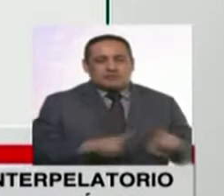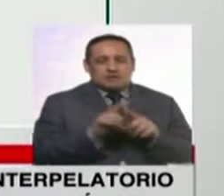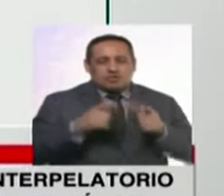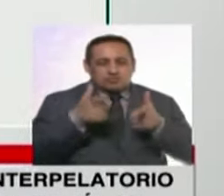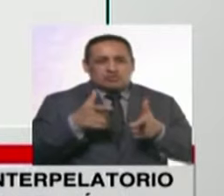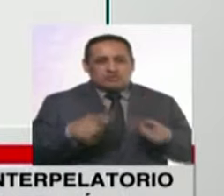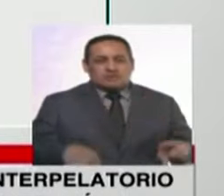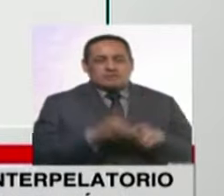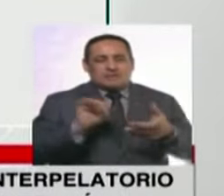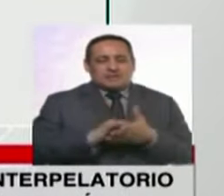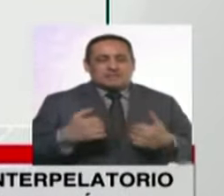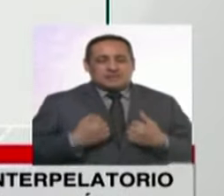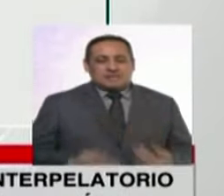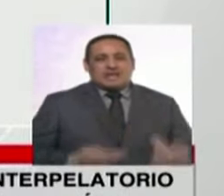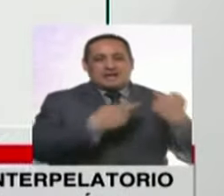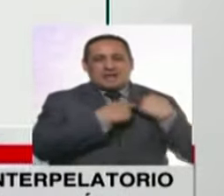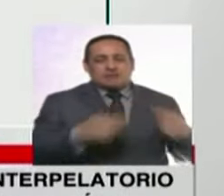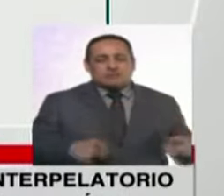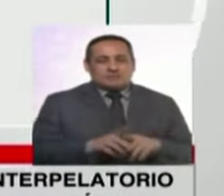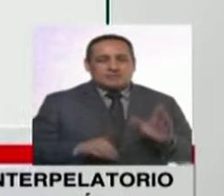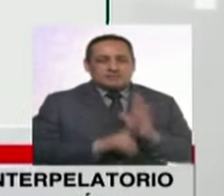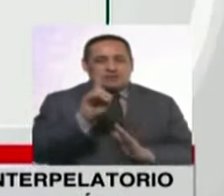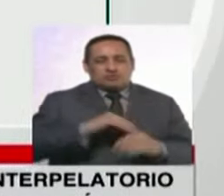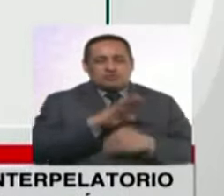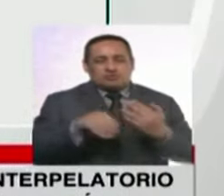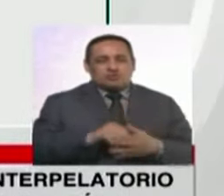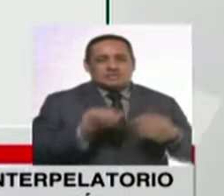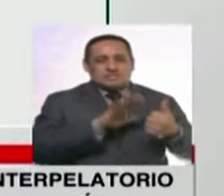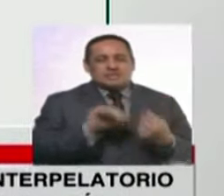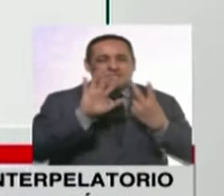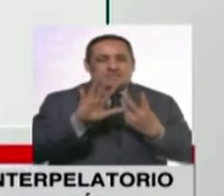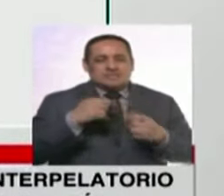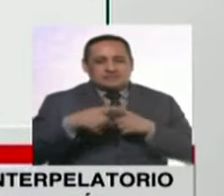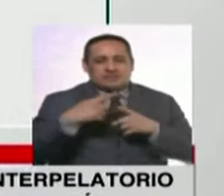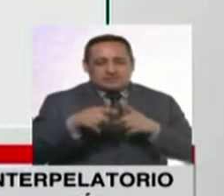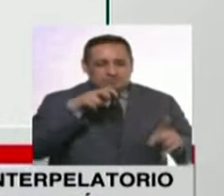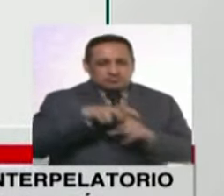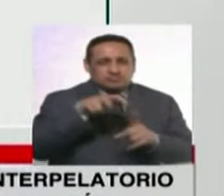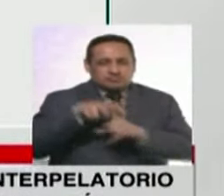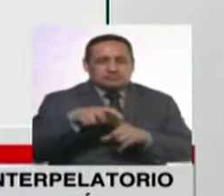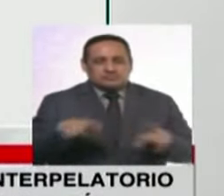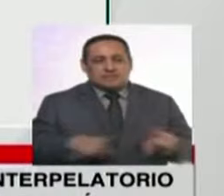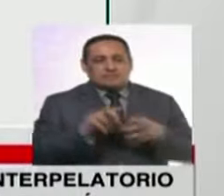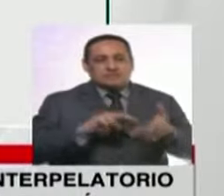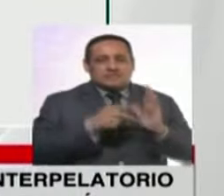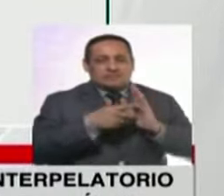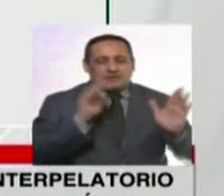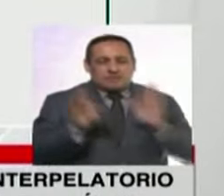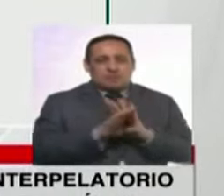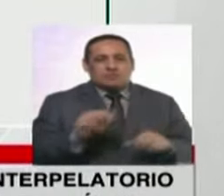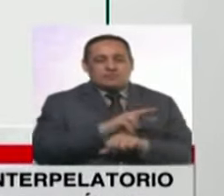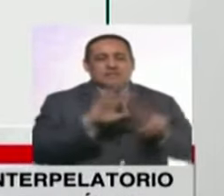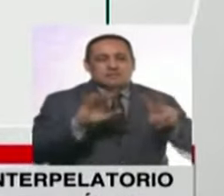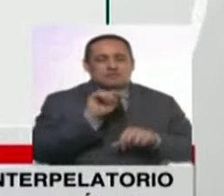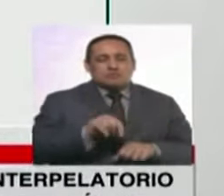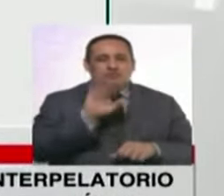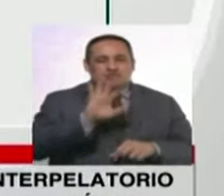Ciudadana pues tiene su cargo el desarrollo de 67 extracciones estratégicas es decir el